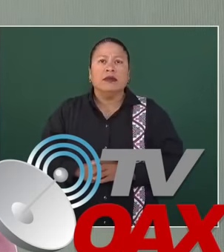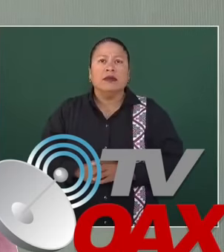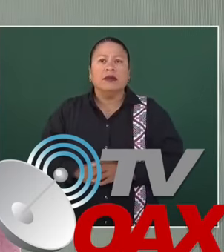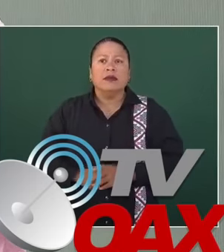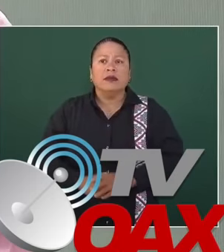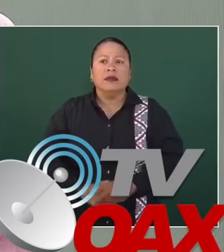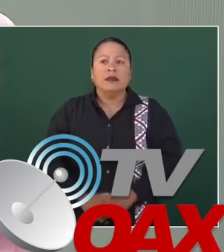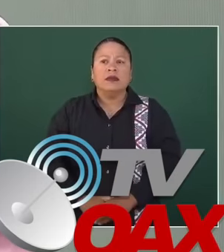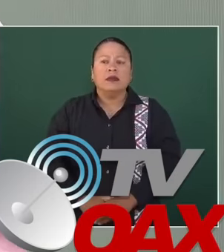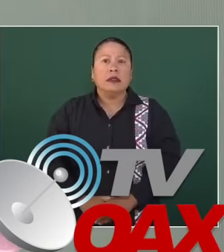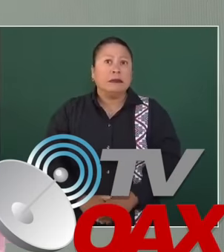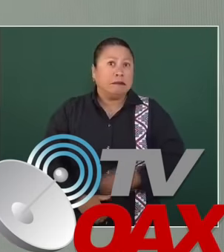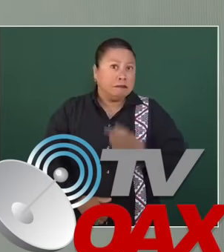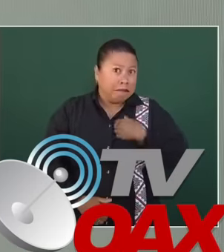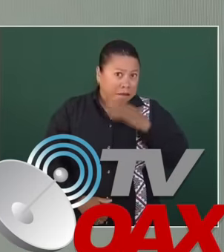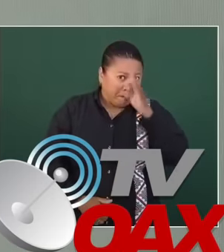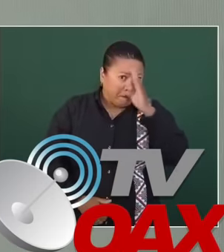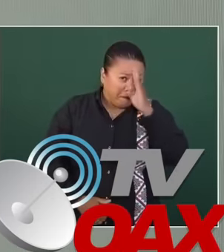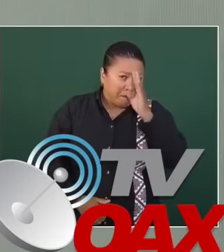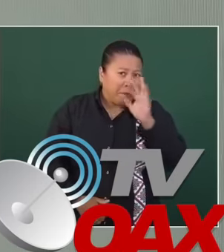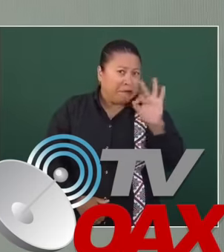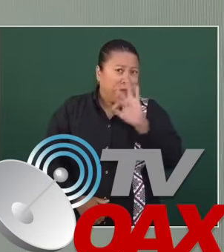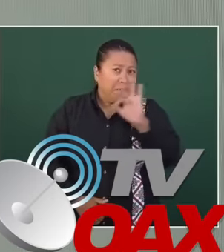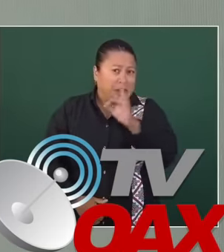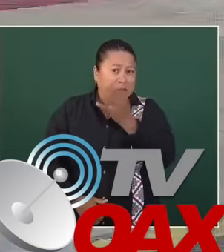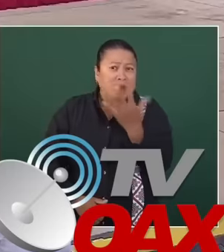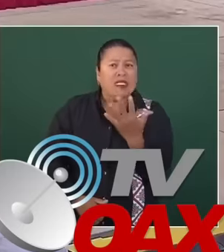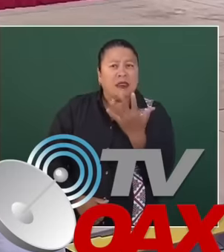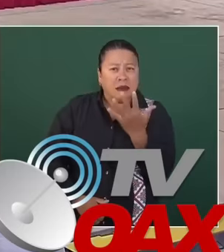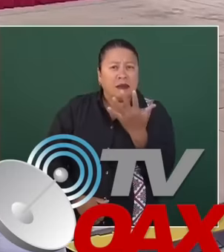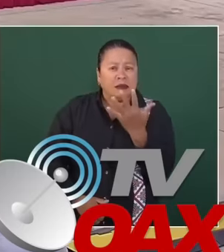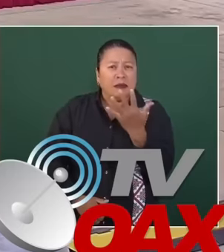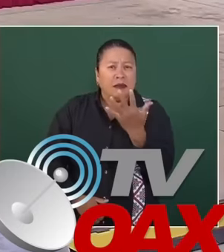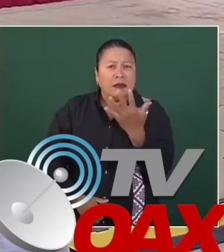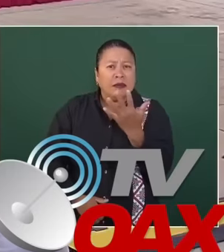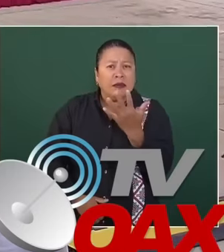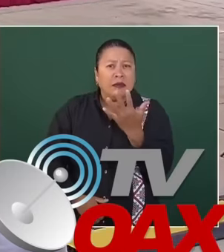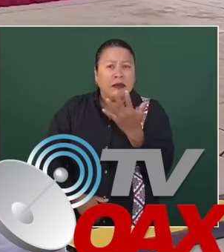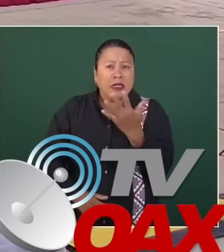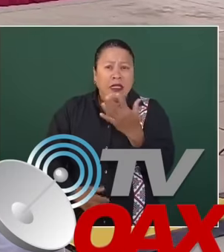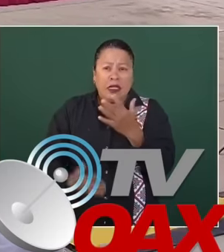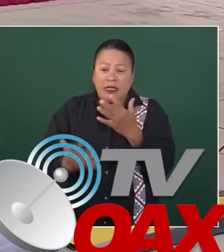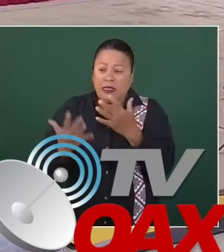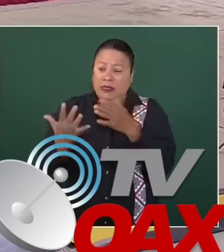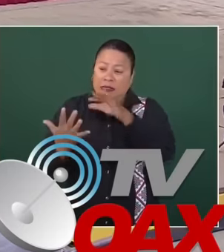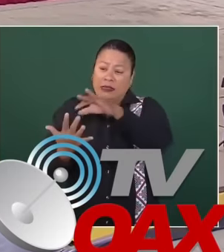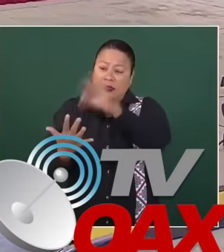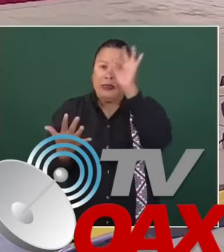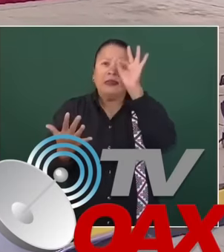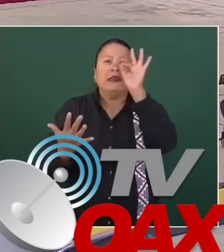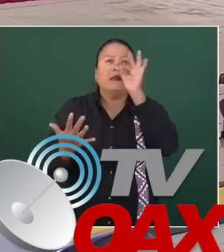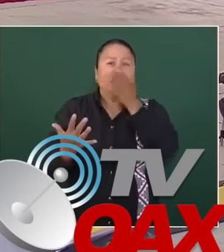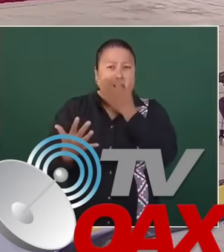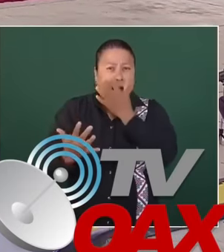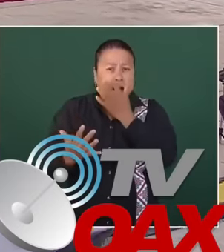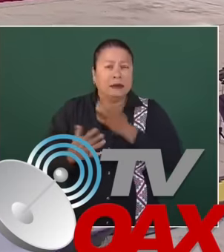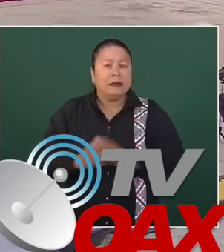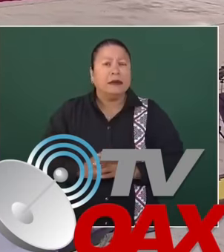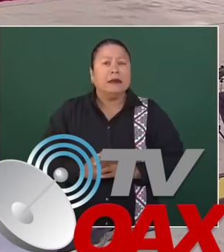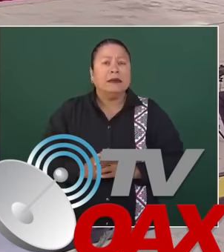ismo creo que cinco hay uno de ellos más